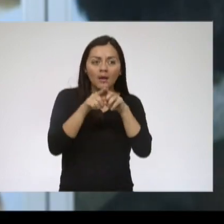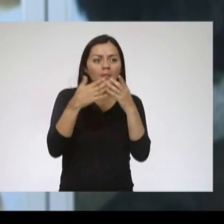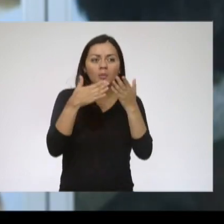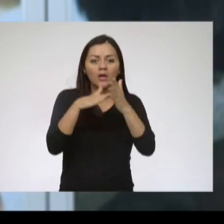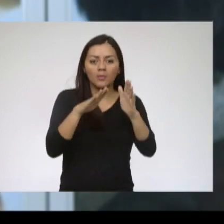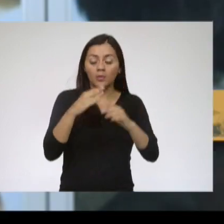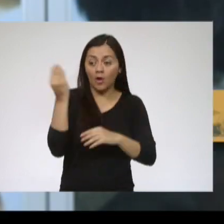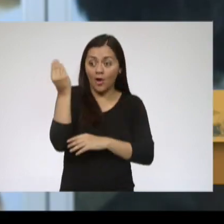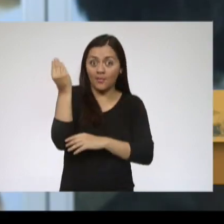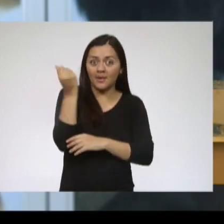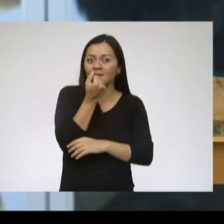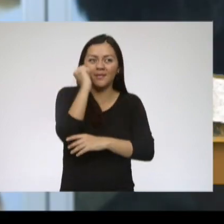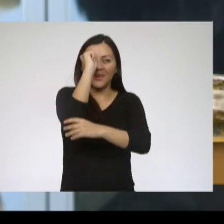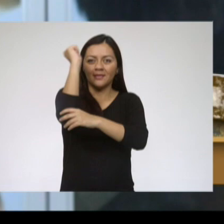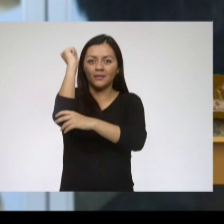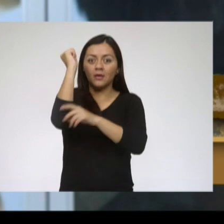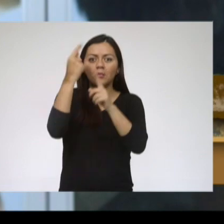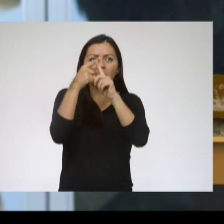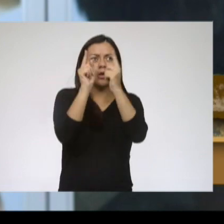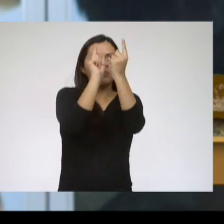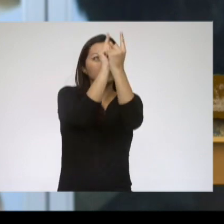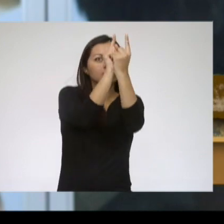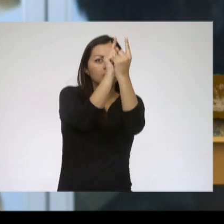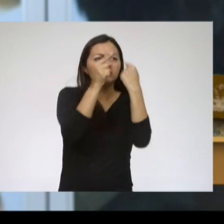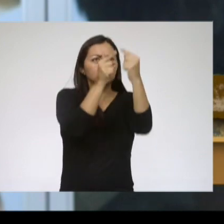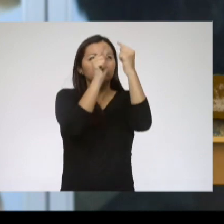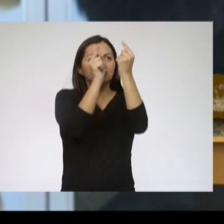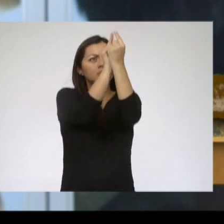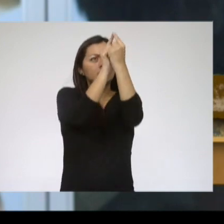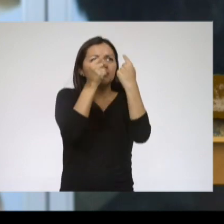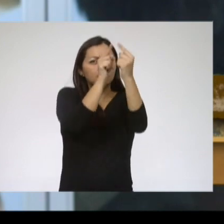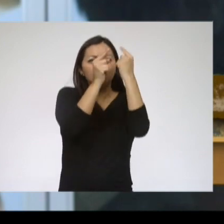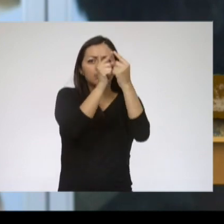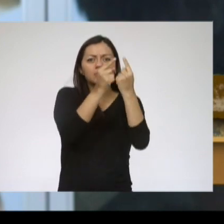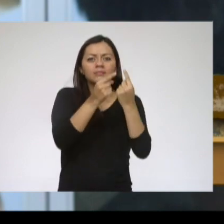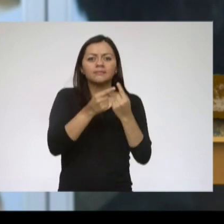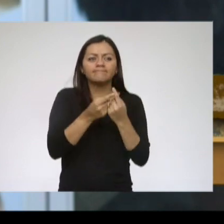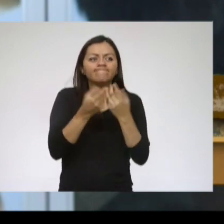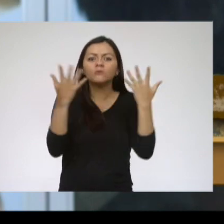esas figuras de referencia con quien uno disputa los sentidos,